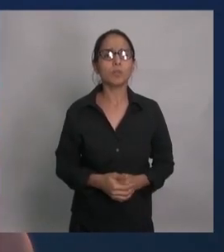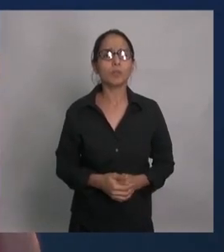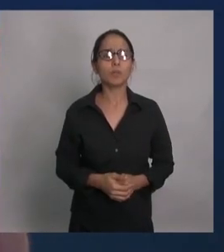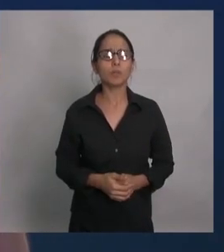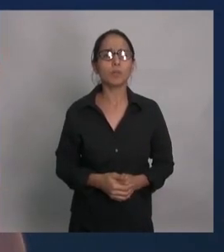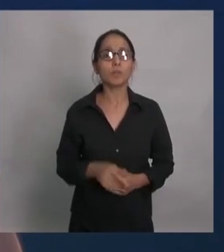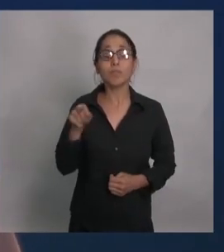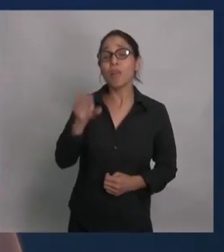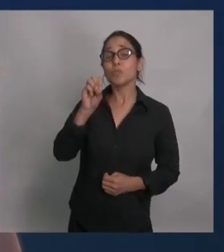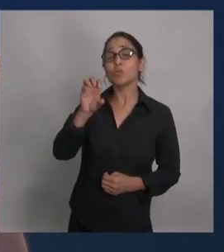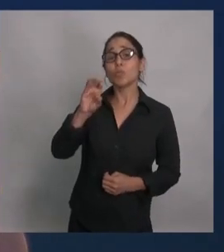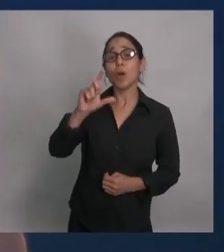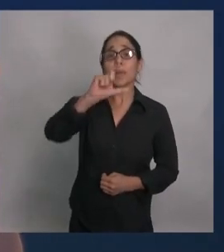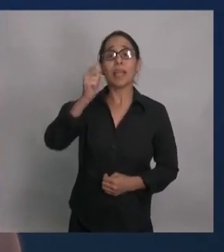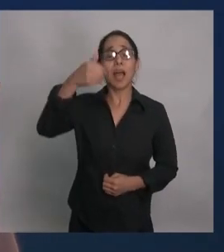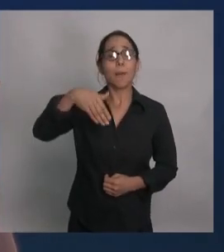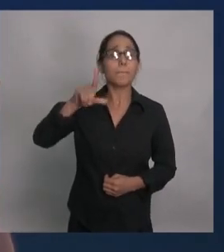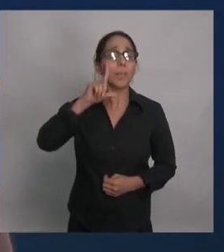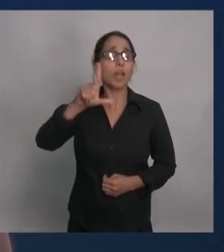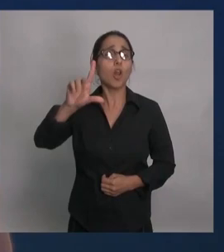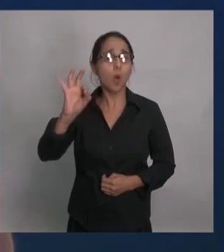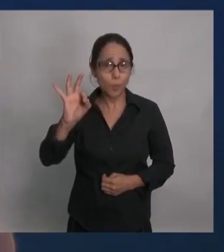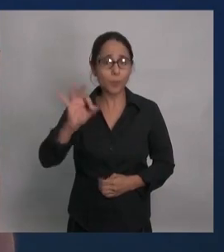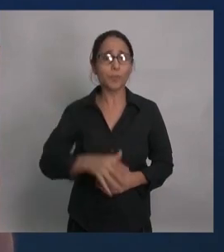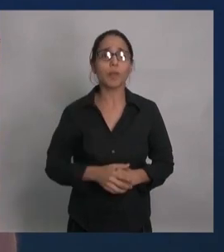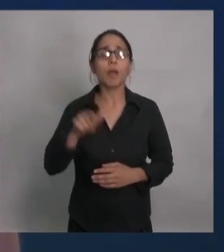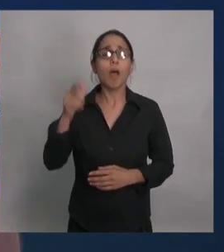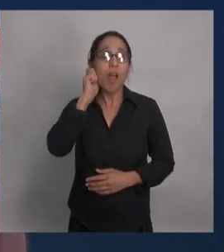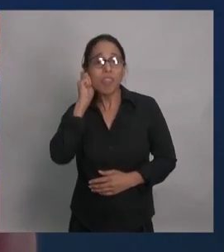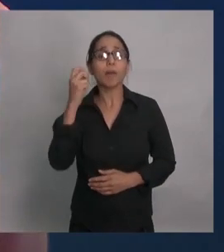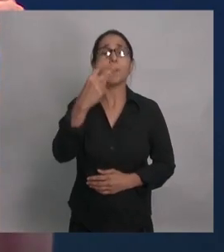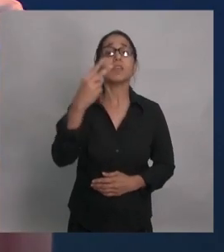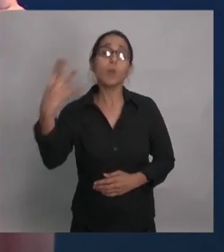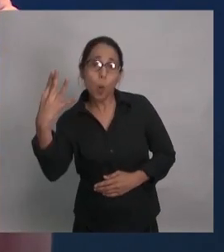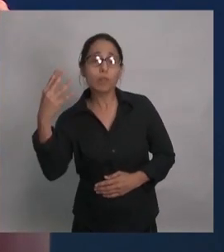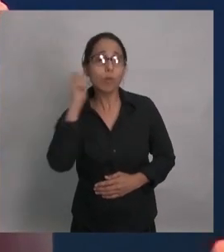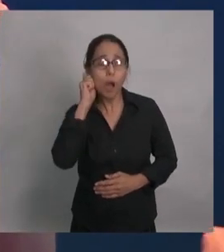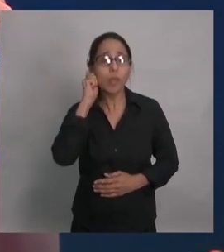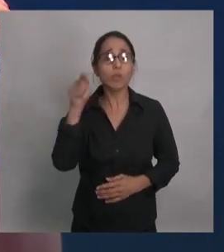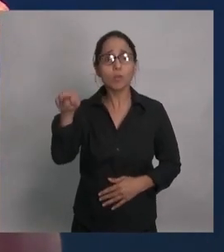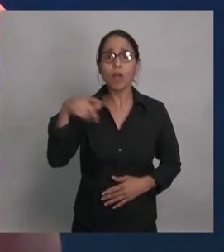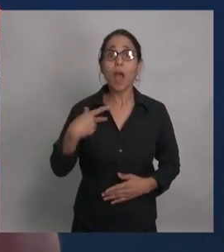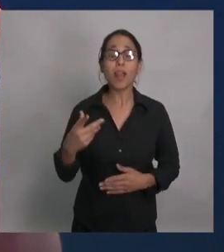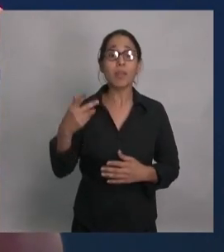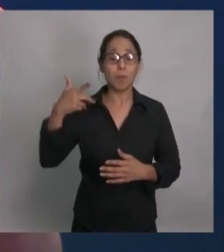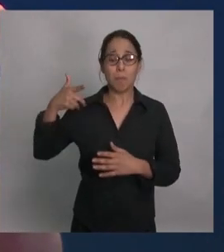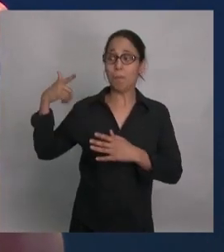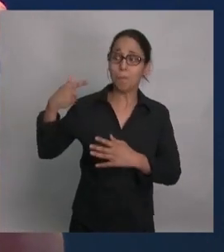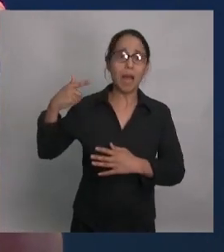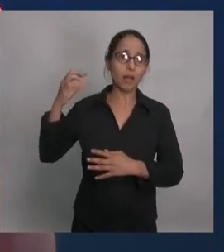Su nombre era Camilo Catrillanca. Tenía 24 años y recibió un balazo por la nuca